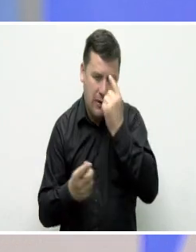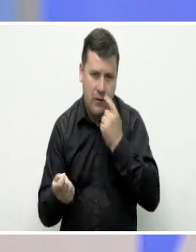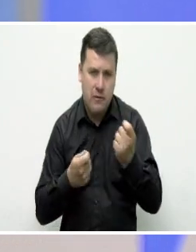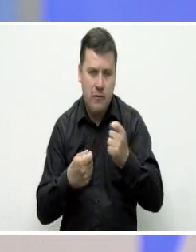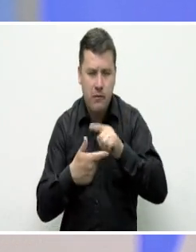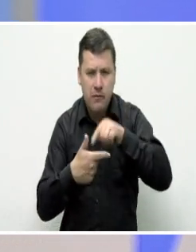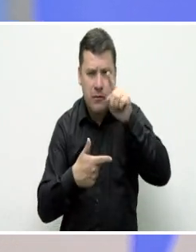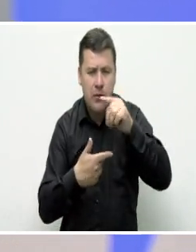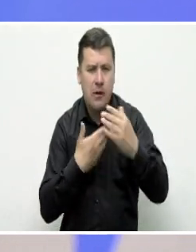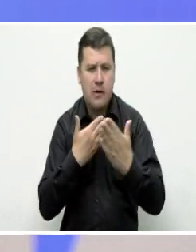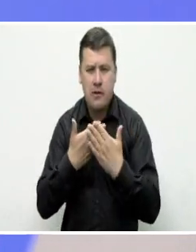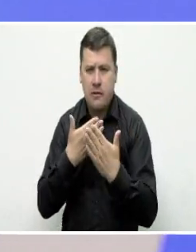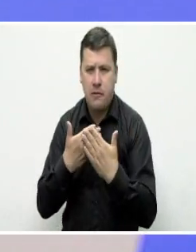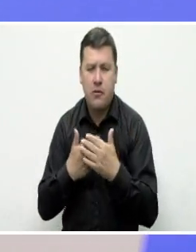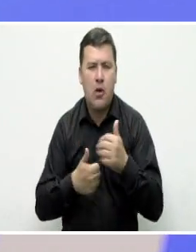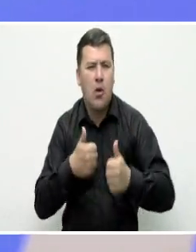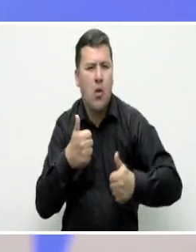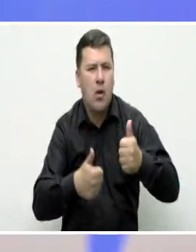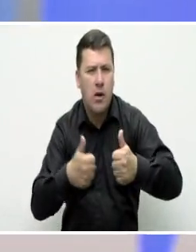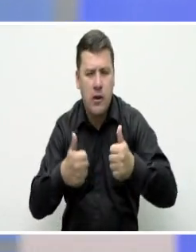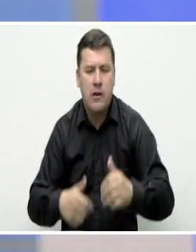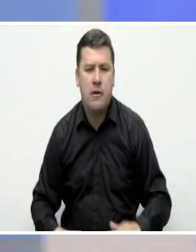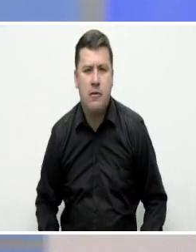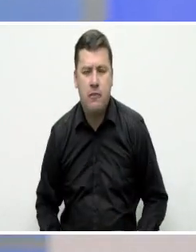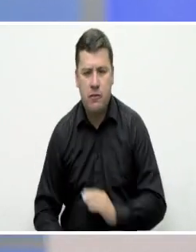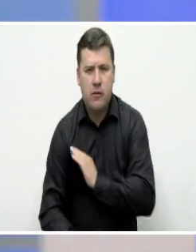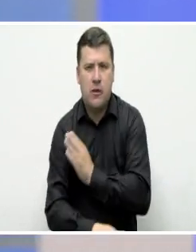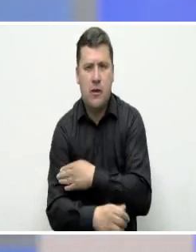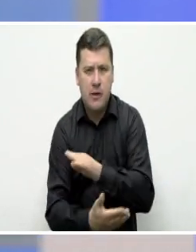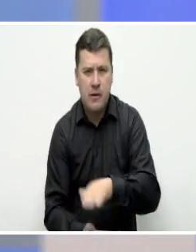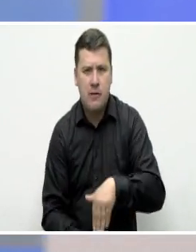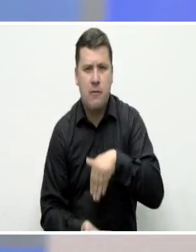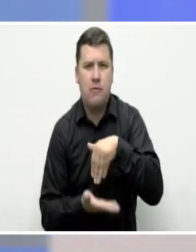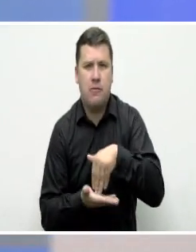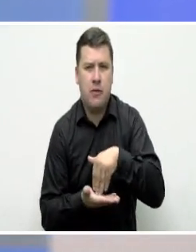estratégicos señalados, cuáles son el fortalecimiento